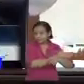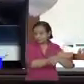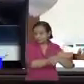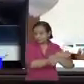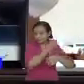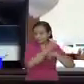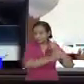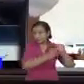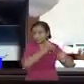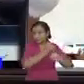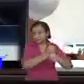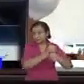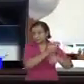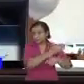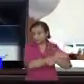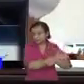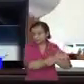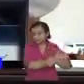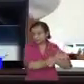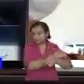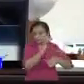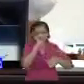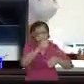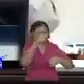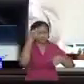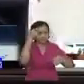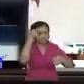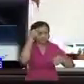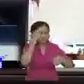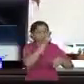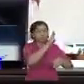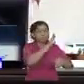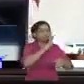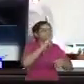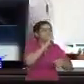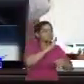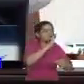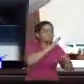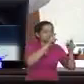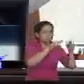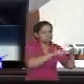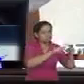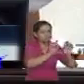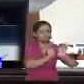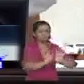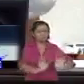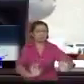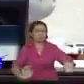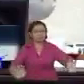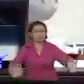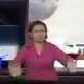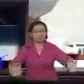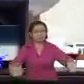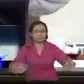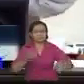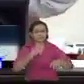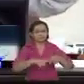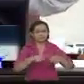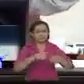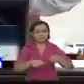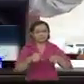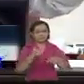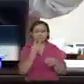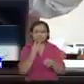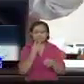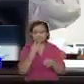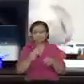en el tiempo del neoliberalismo y de los liberales, cuando a los niños, si no pagaban en una